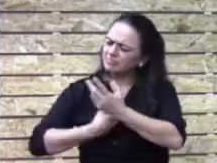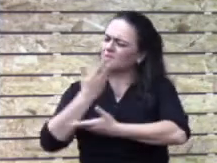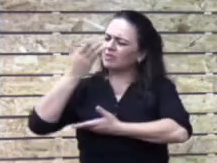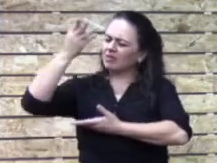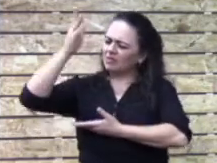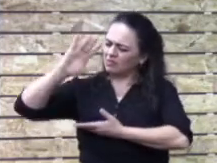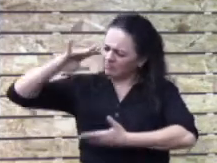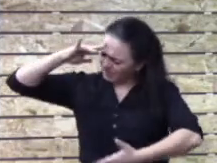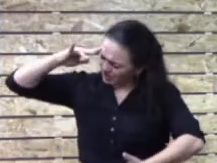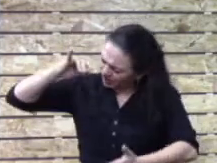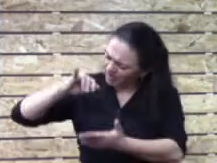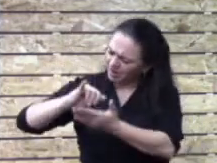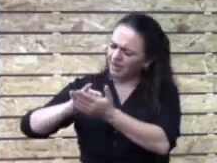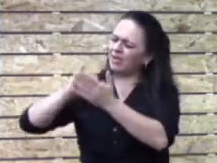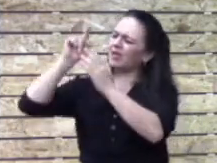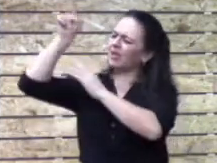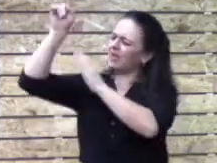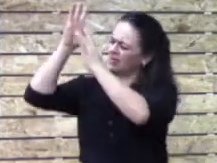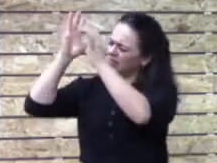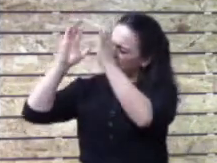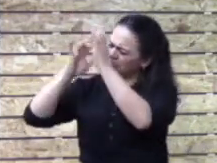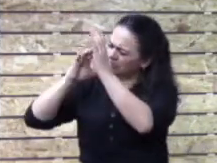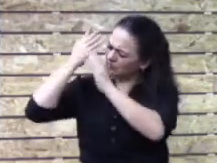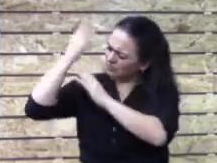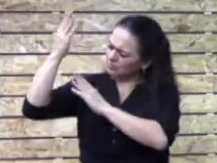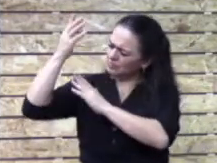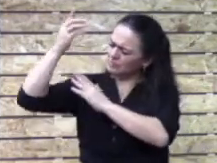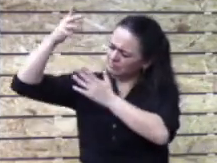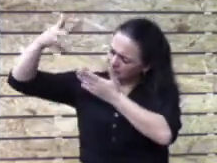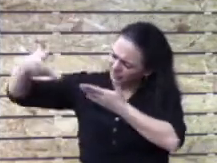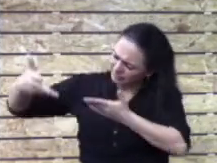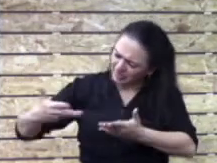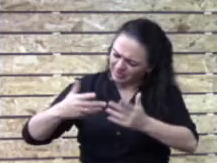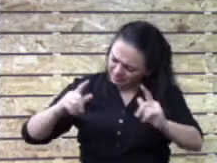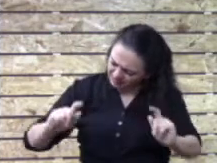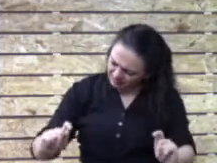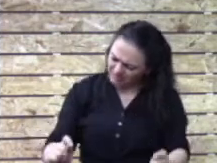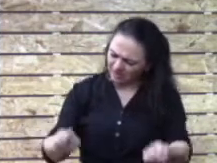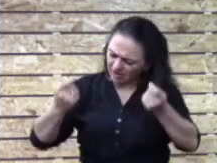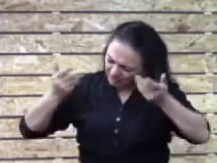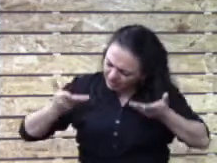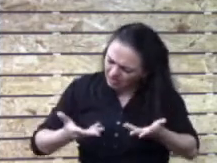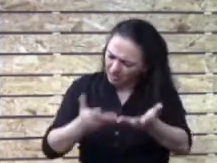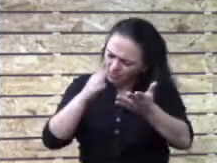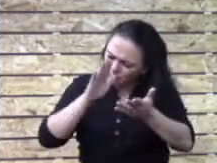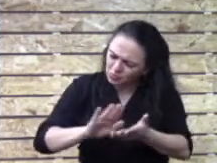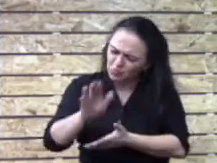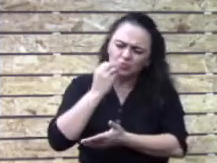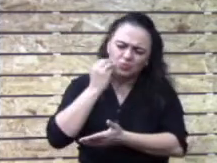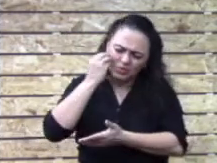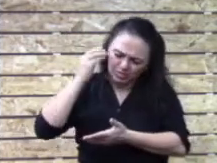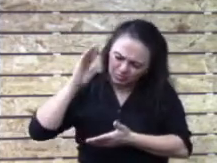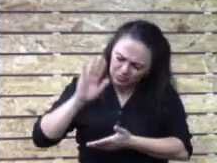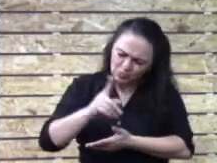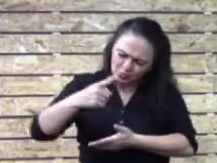Cree en el Señor Jesucristo y serás salvo tú y tu casa. Ven al Señor.